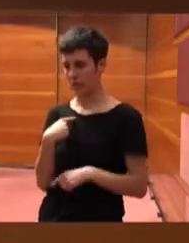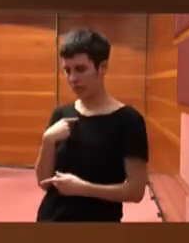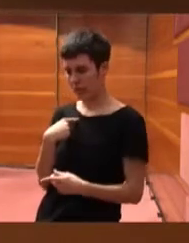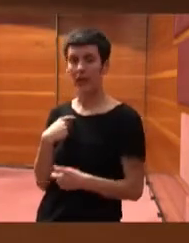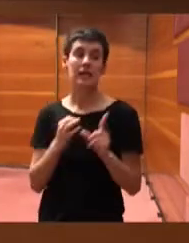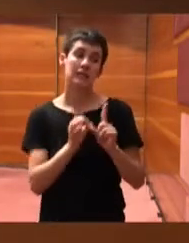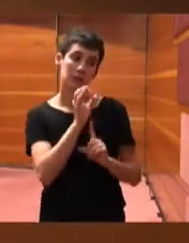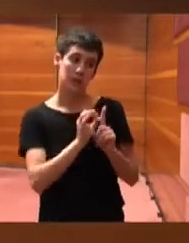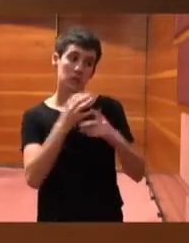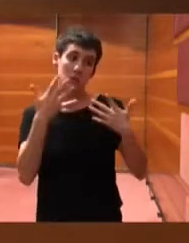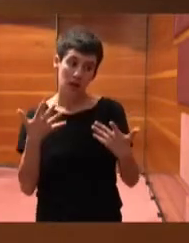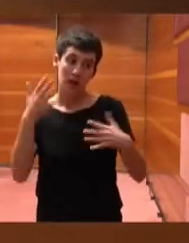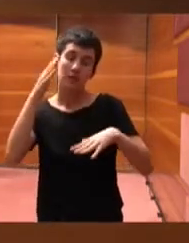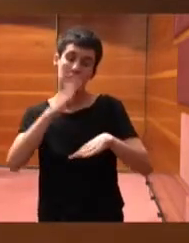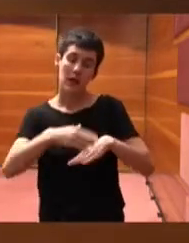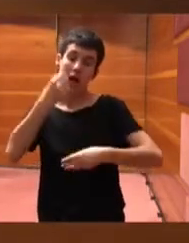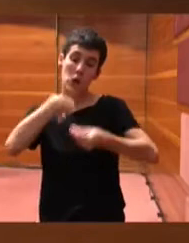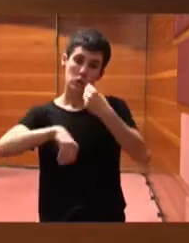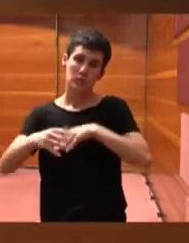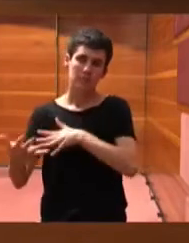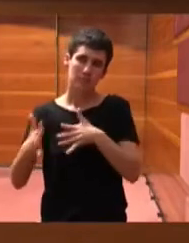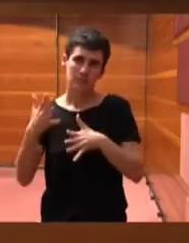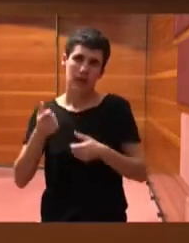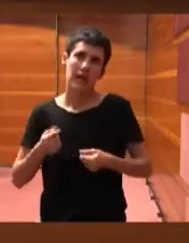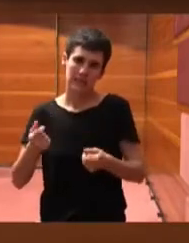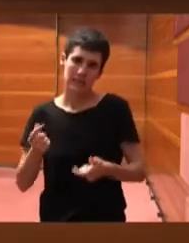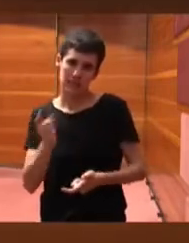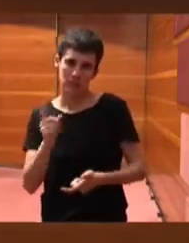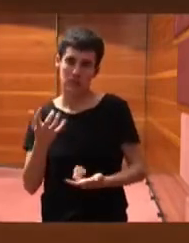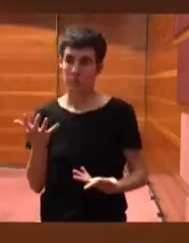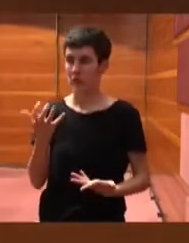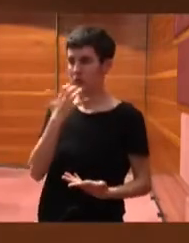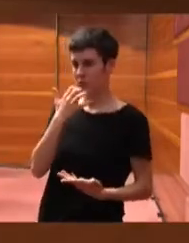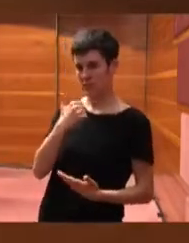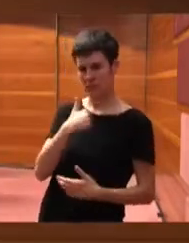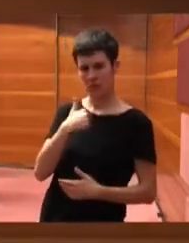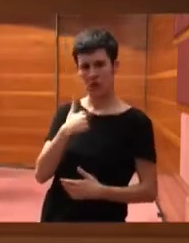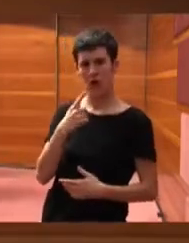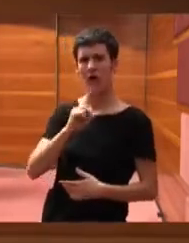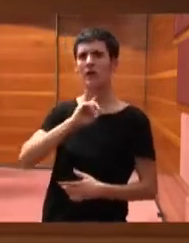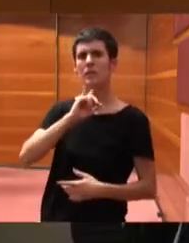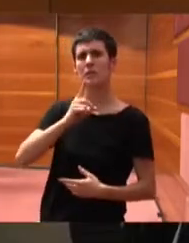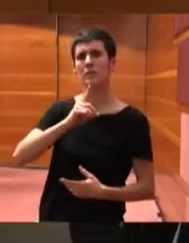qué temperatura tengo que tener para consumir más o menos, pero yo si tengo menopausia,